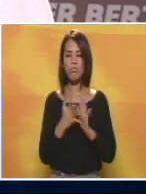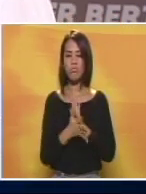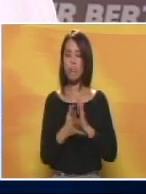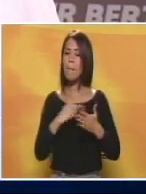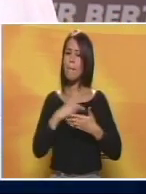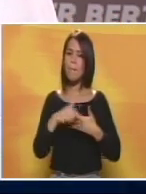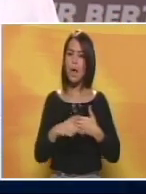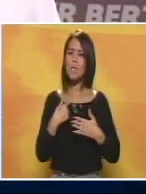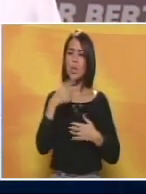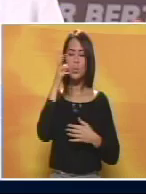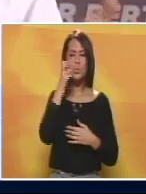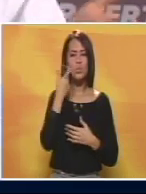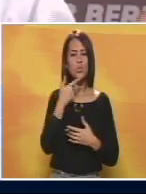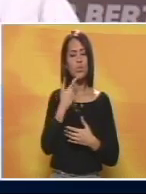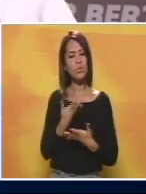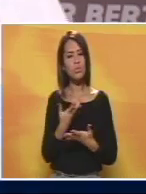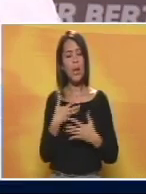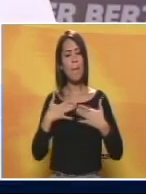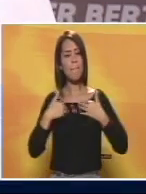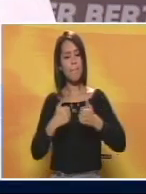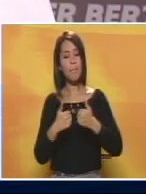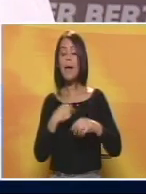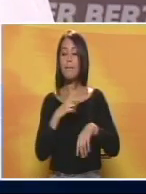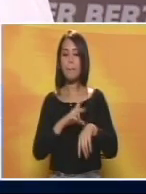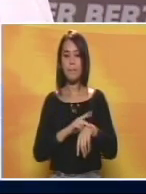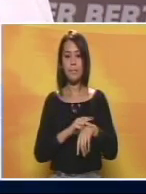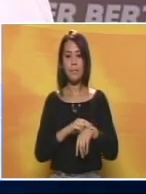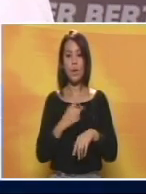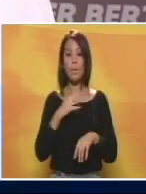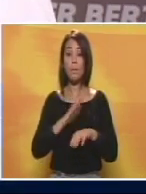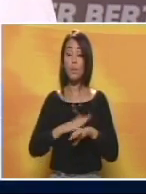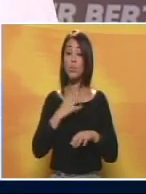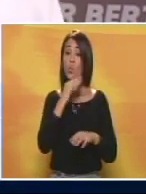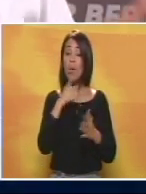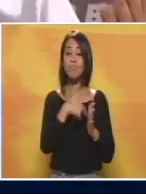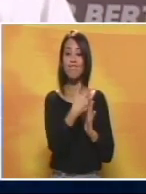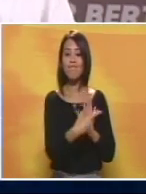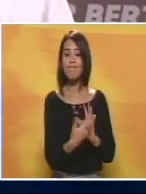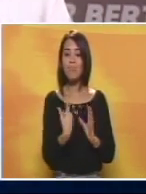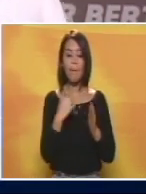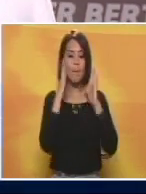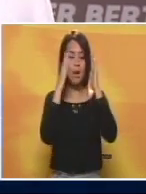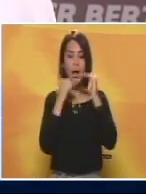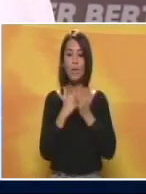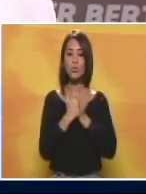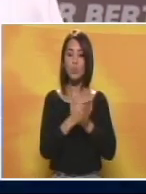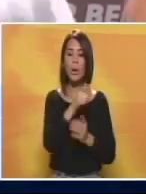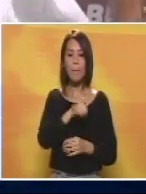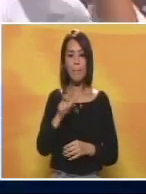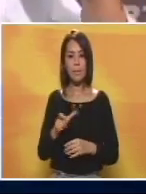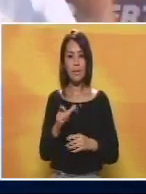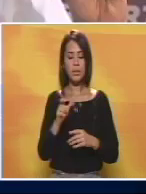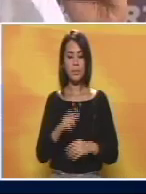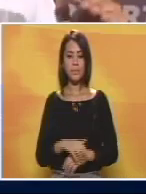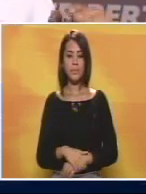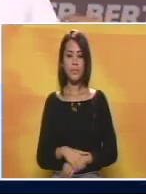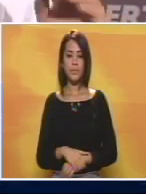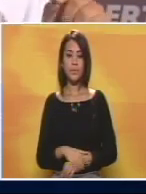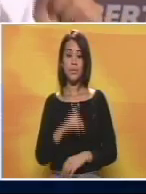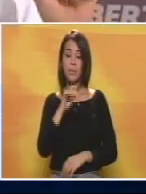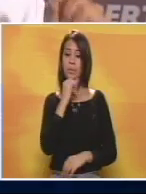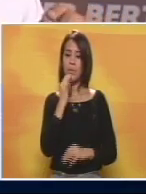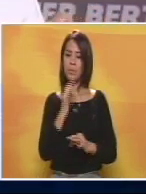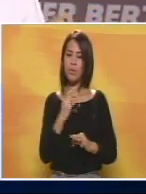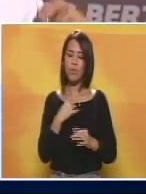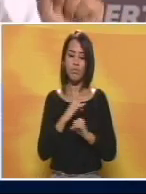las quejas del gremio médico, quienes le indicaron que no cuentan con los insumos suficientes para atender a los pacientes. Bertucci prevé